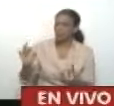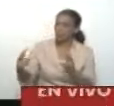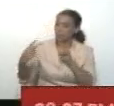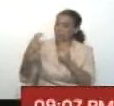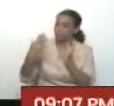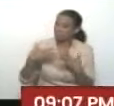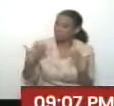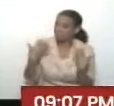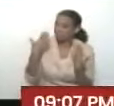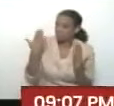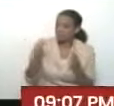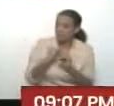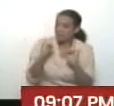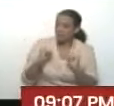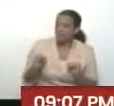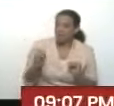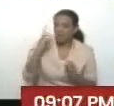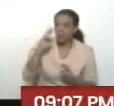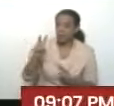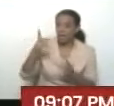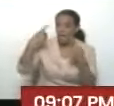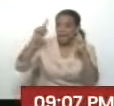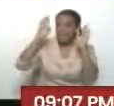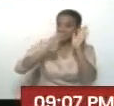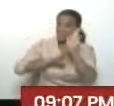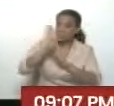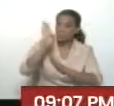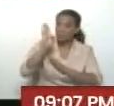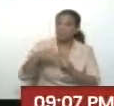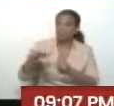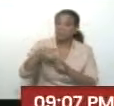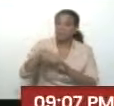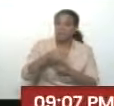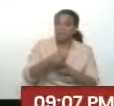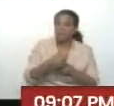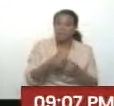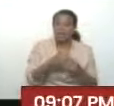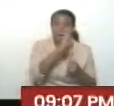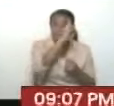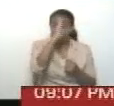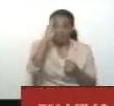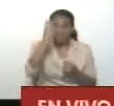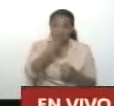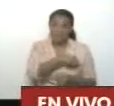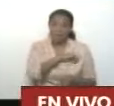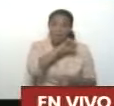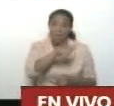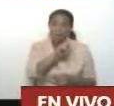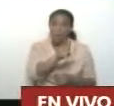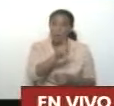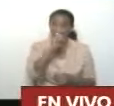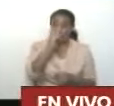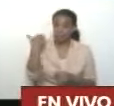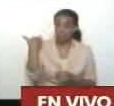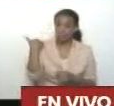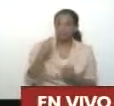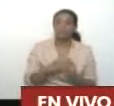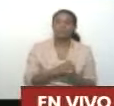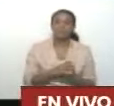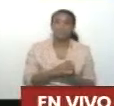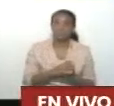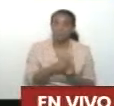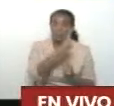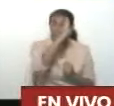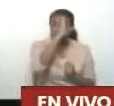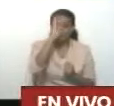verle. Contento y feliz del éxito que hemos tenido en... Primero tuvimos en Madrid, en el mes de julio, que fue un... En julio fue en